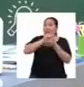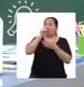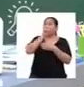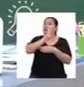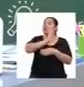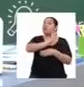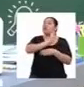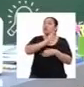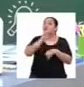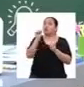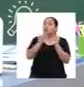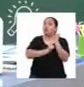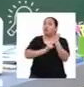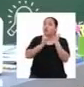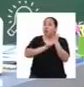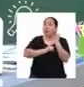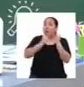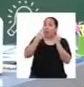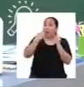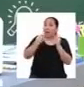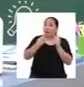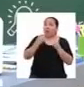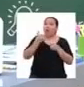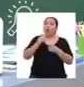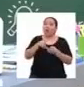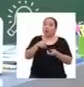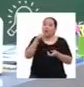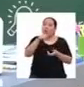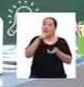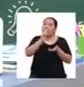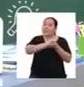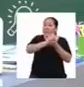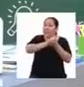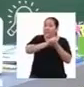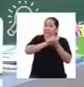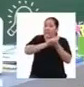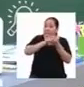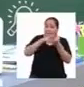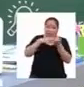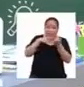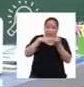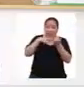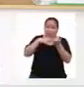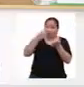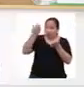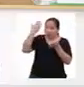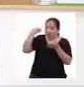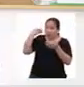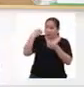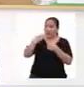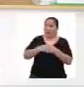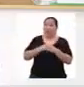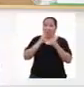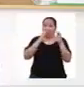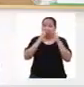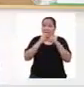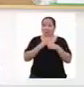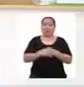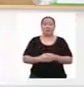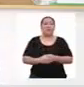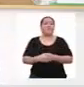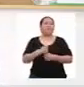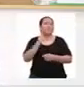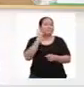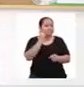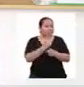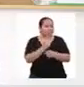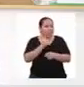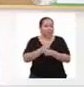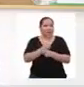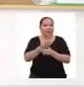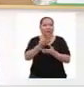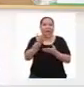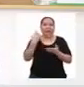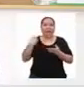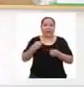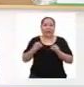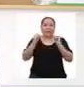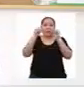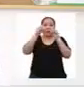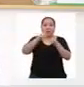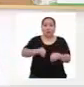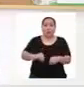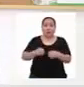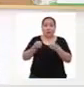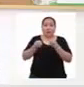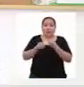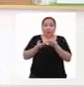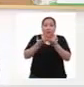a partir de la lectura que realizamos en el programa anterior de comunicación. ¡Excelente! Antes de difundir un texto,